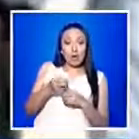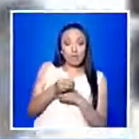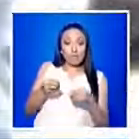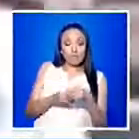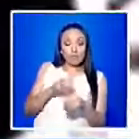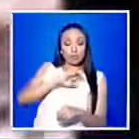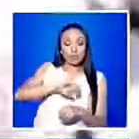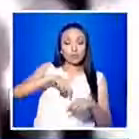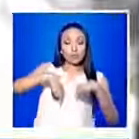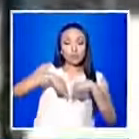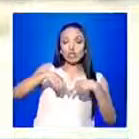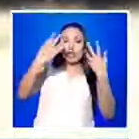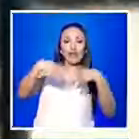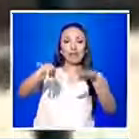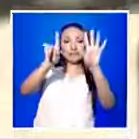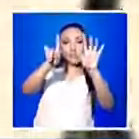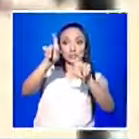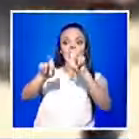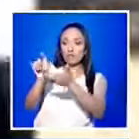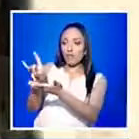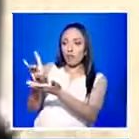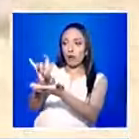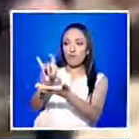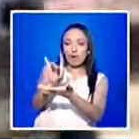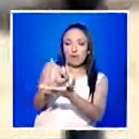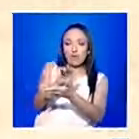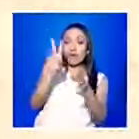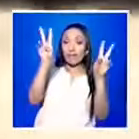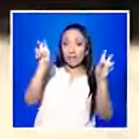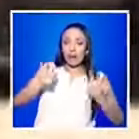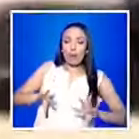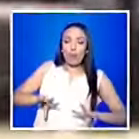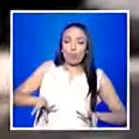6 miembros de la institución por actos irregulares.